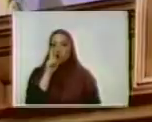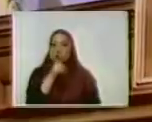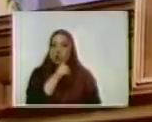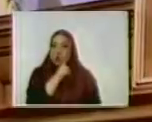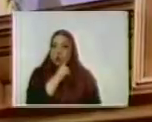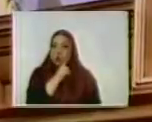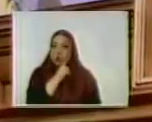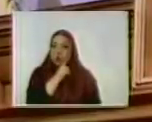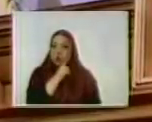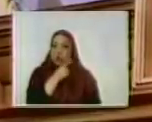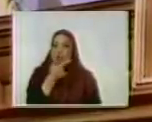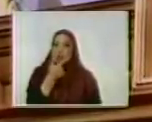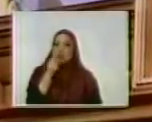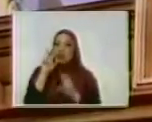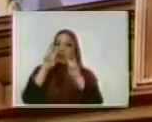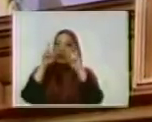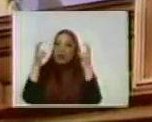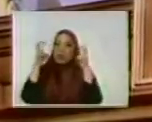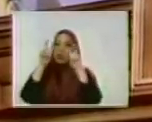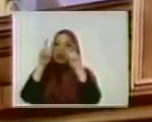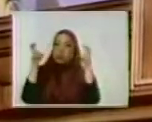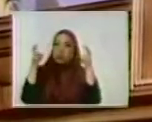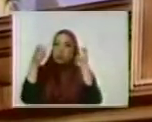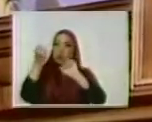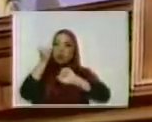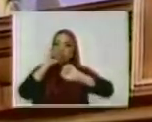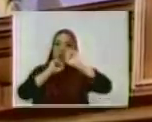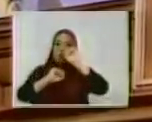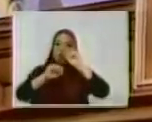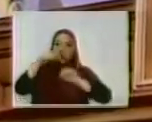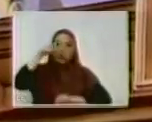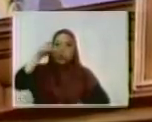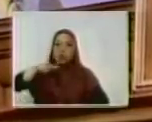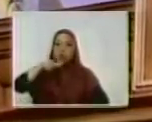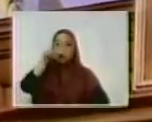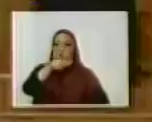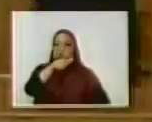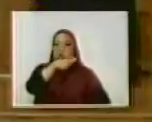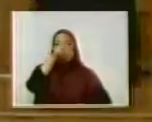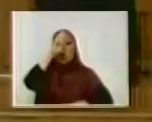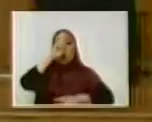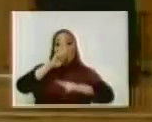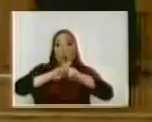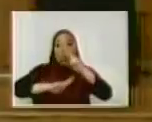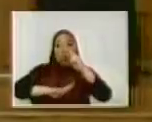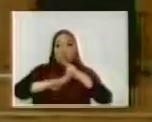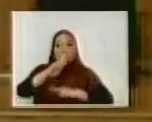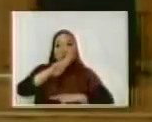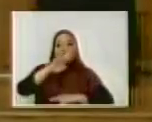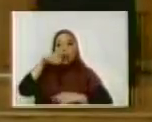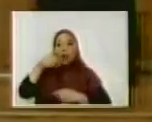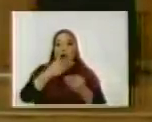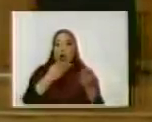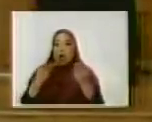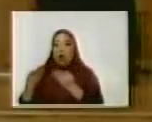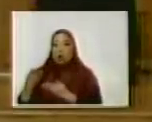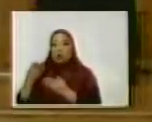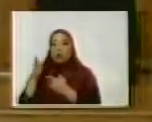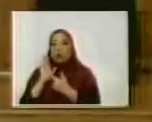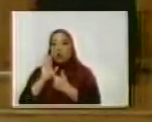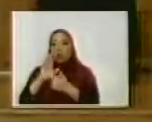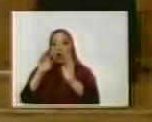nombramiento como titular de la Defensoría del Pueblo. ¿Jura usted ante esta Asamblea